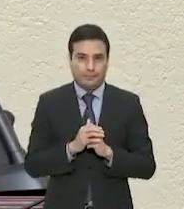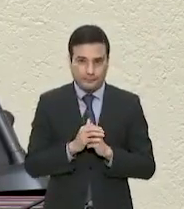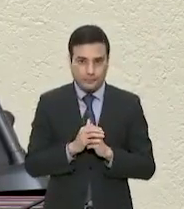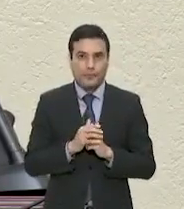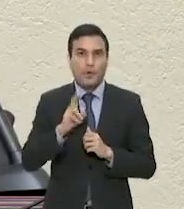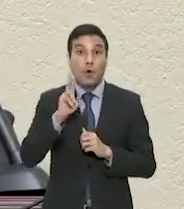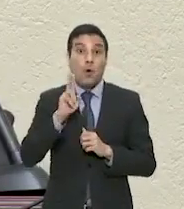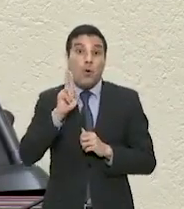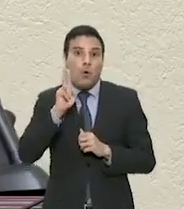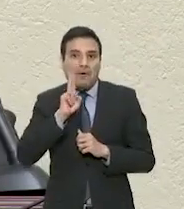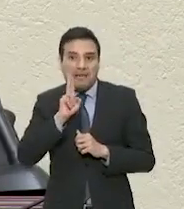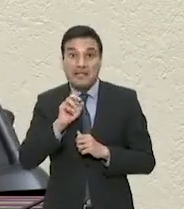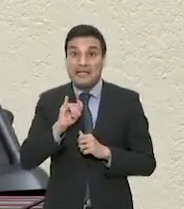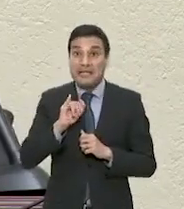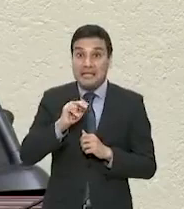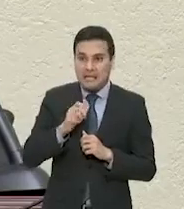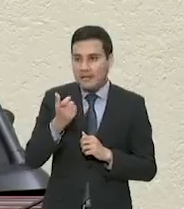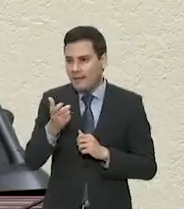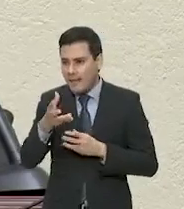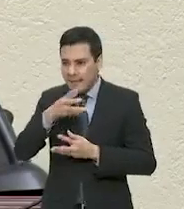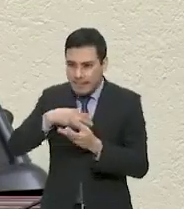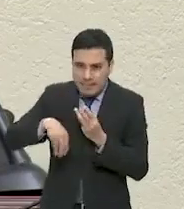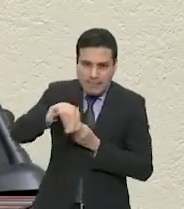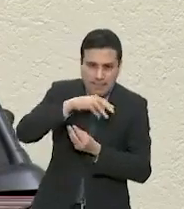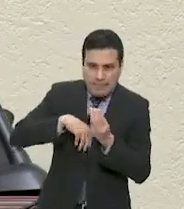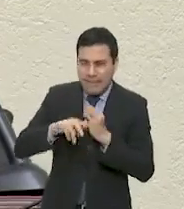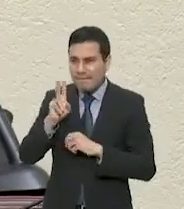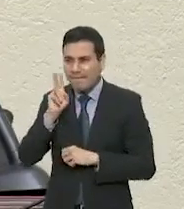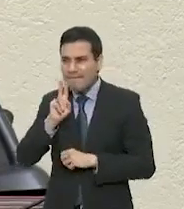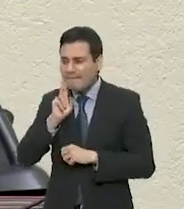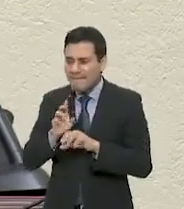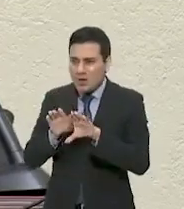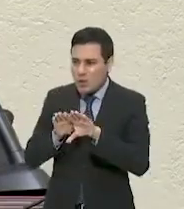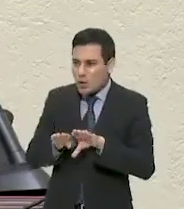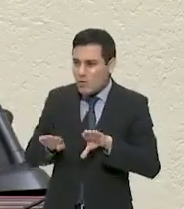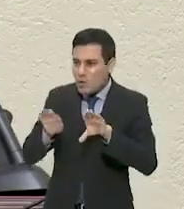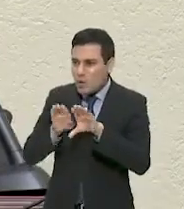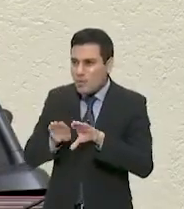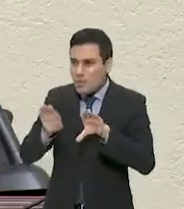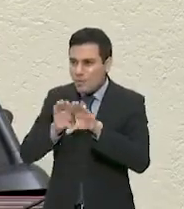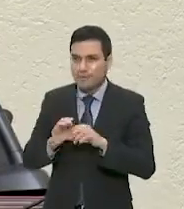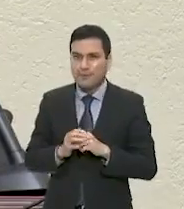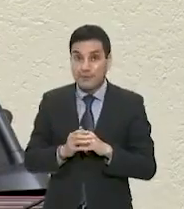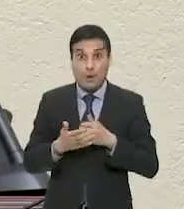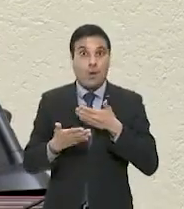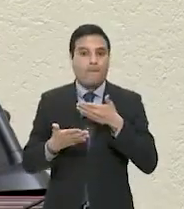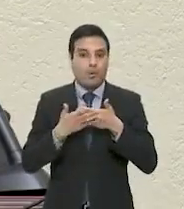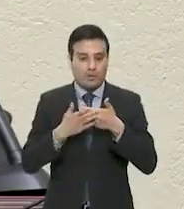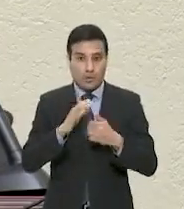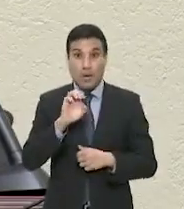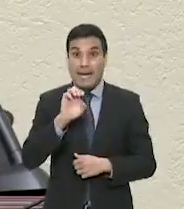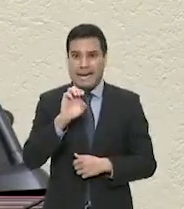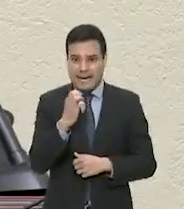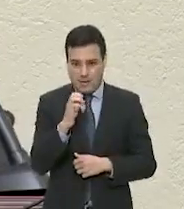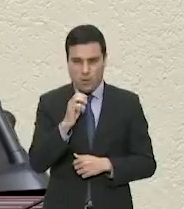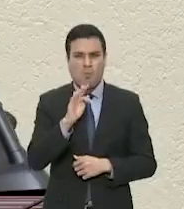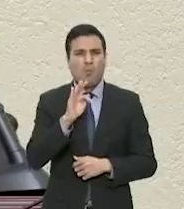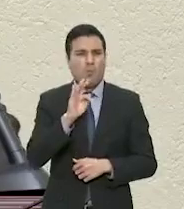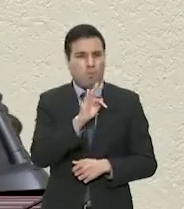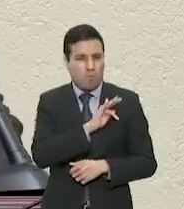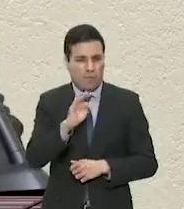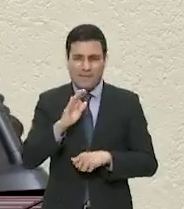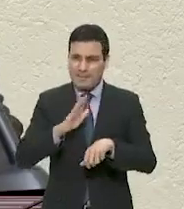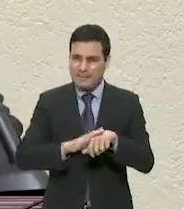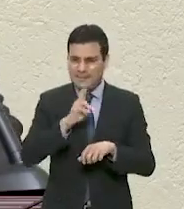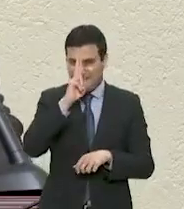recursos necesarios o bien instruyendo a este instituto que a partir de enero se que haga un esfuerzo adicional para generar